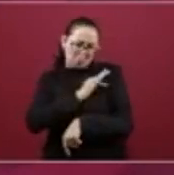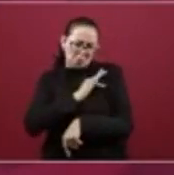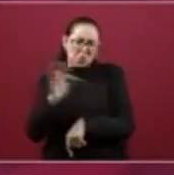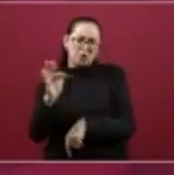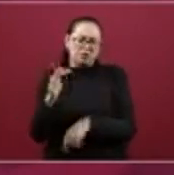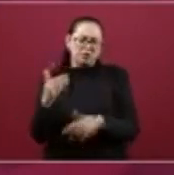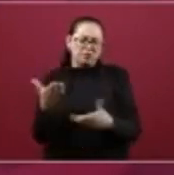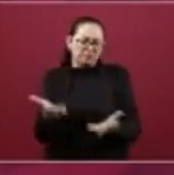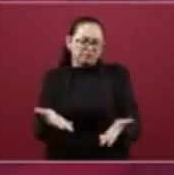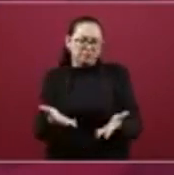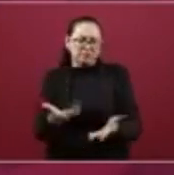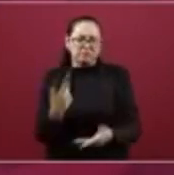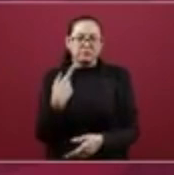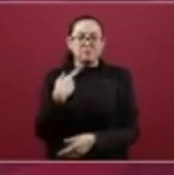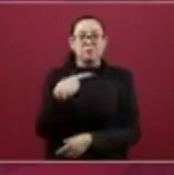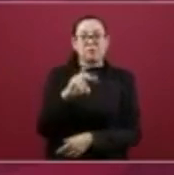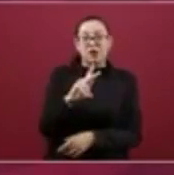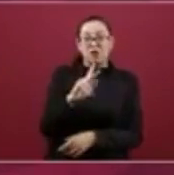no sea la persona